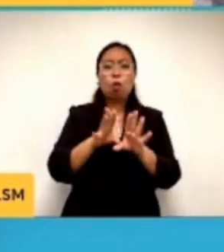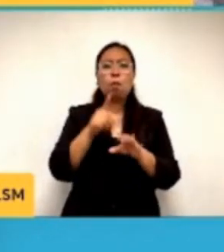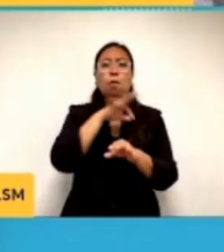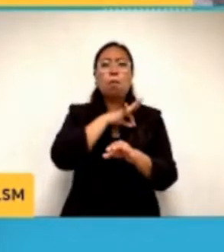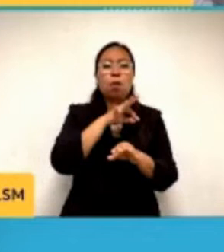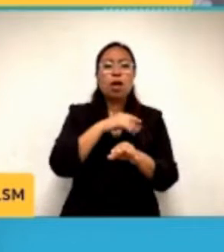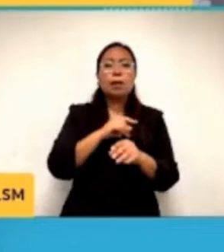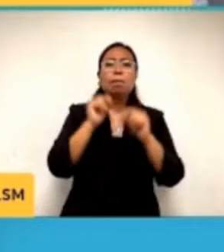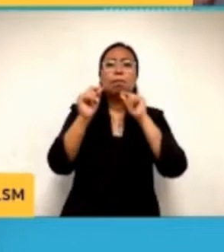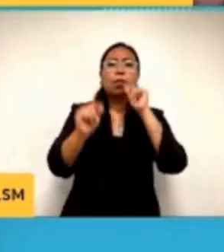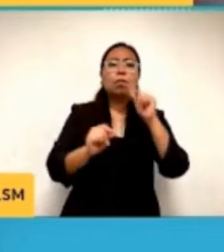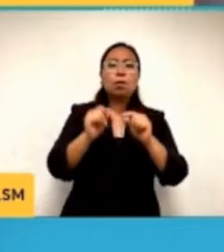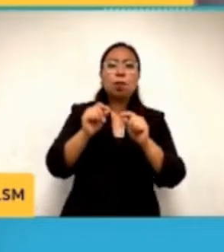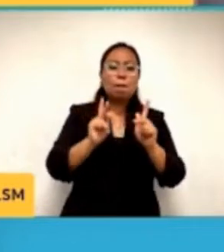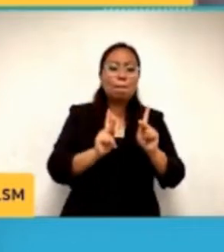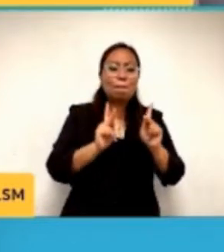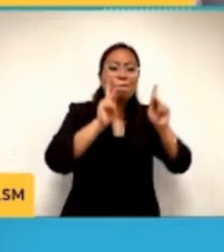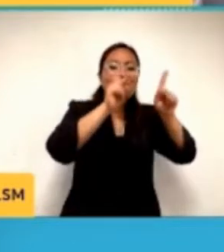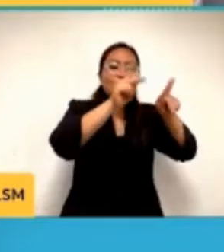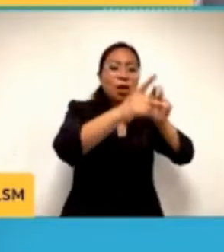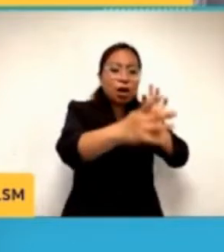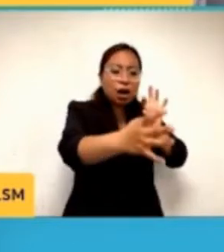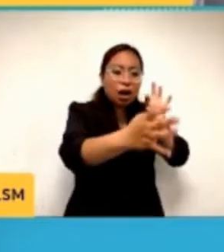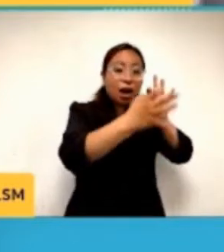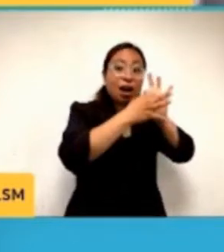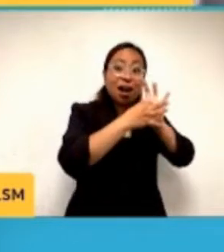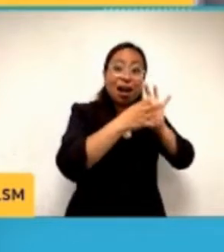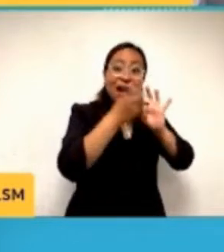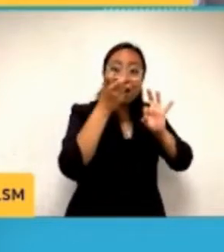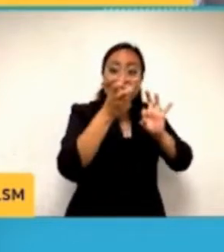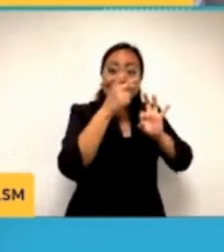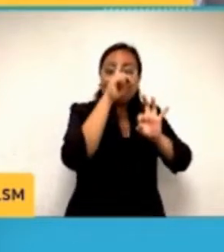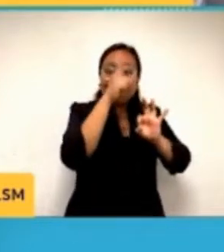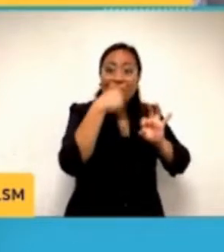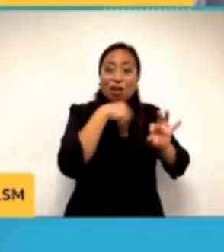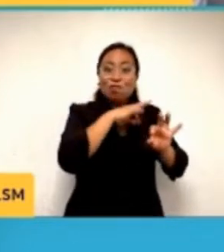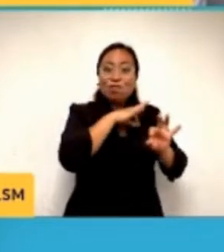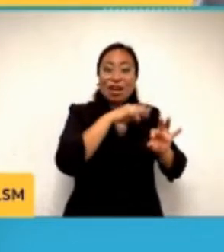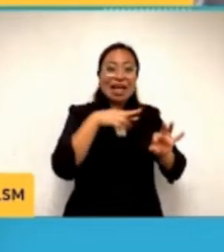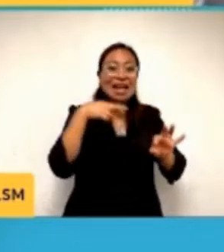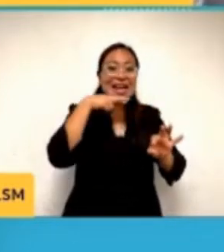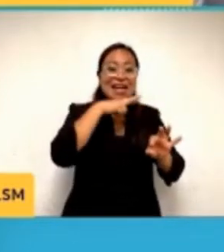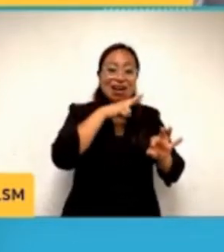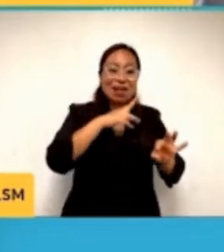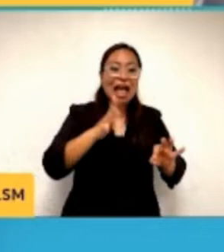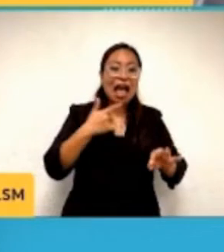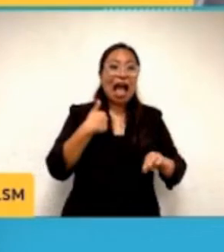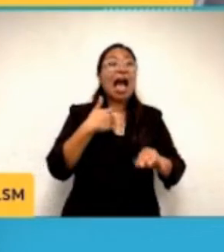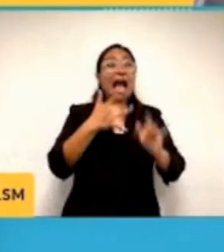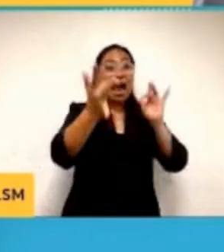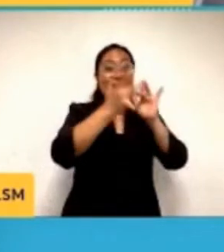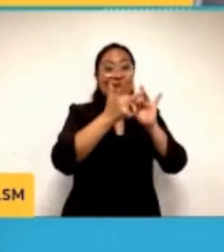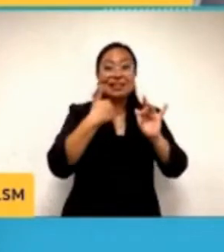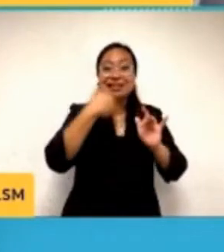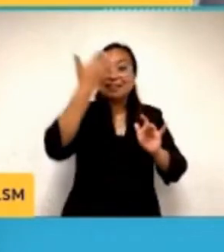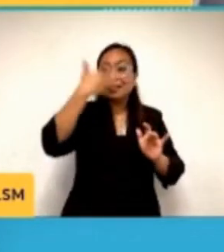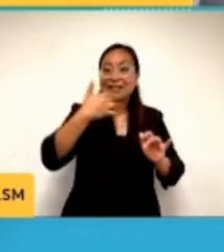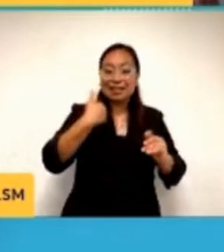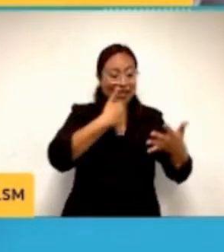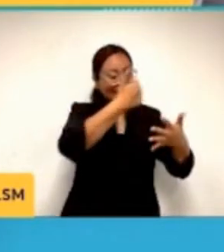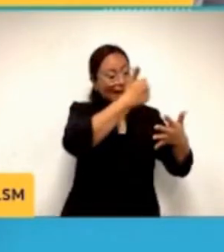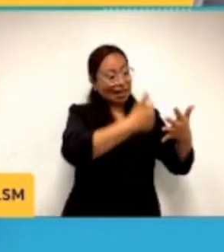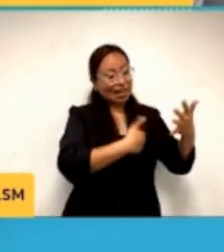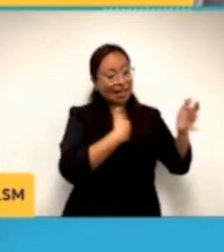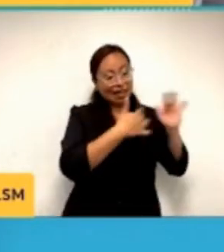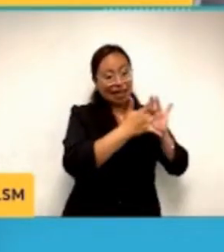construir puentes, cómo puedes construir esas vías rápidas de colaboración con otras personas y